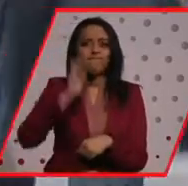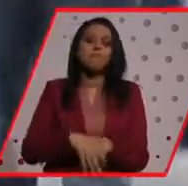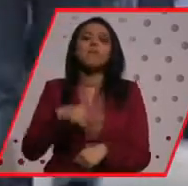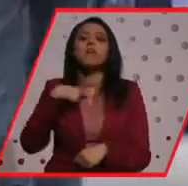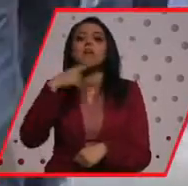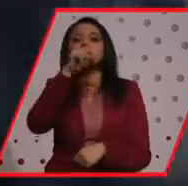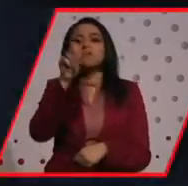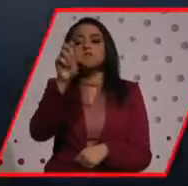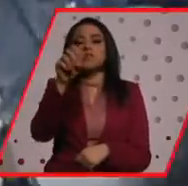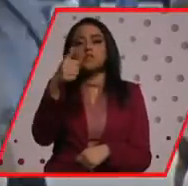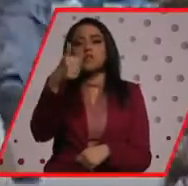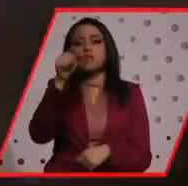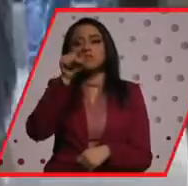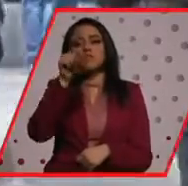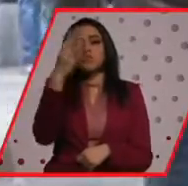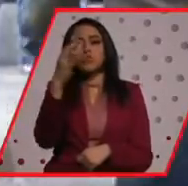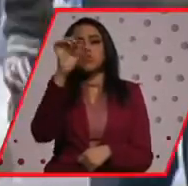de